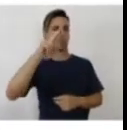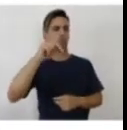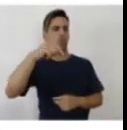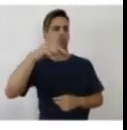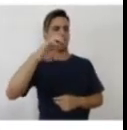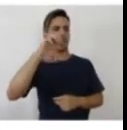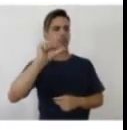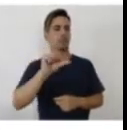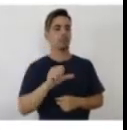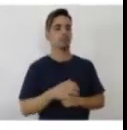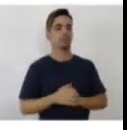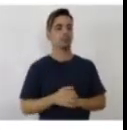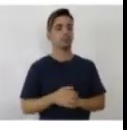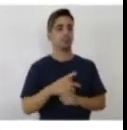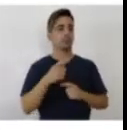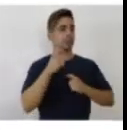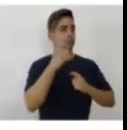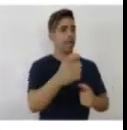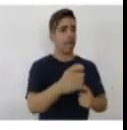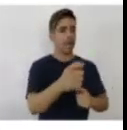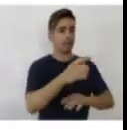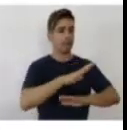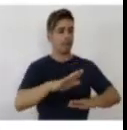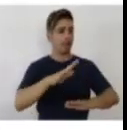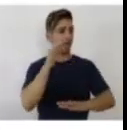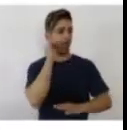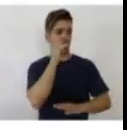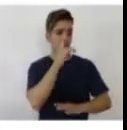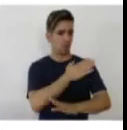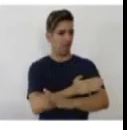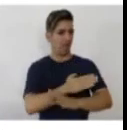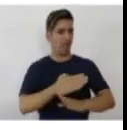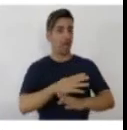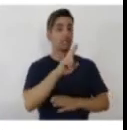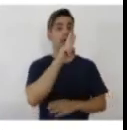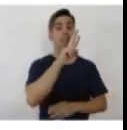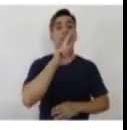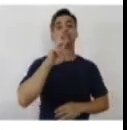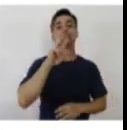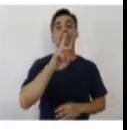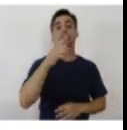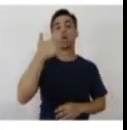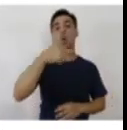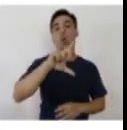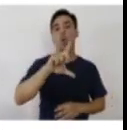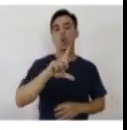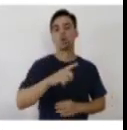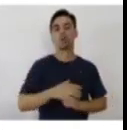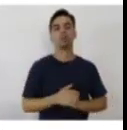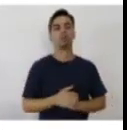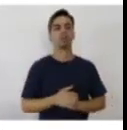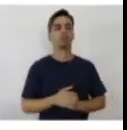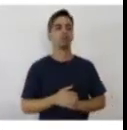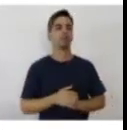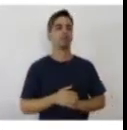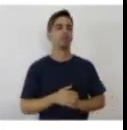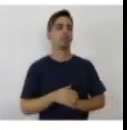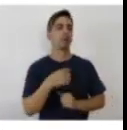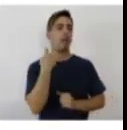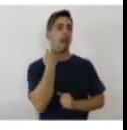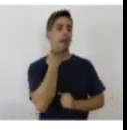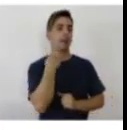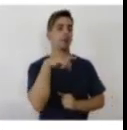plazo de admisión para el concurso, que se abrió el día 15 de enero, es hasta el 23 de julio